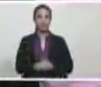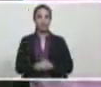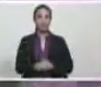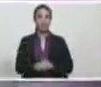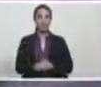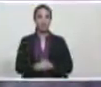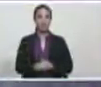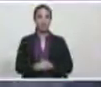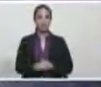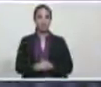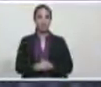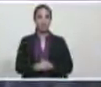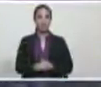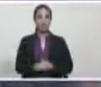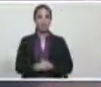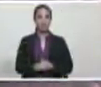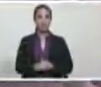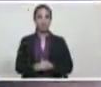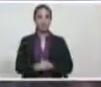Igualmente,